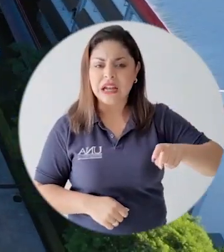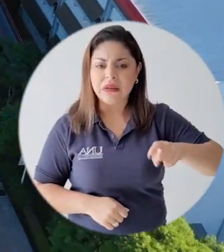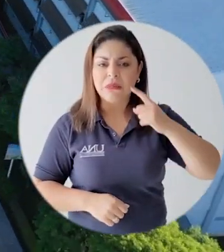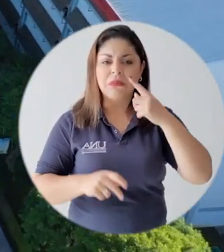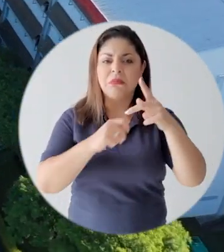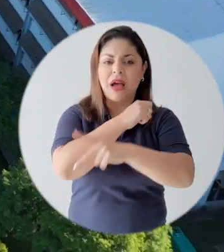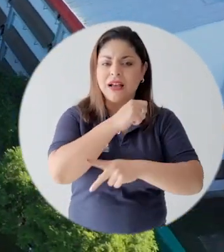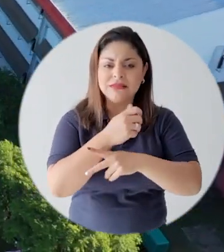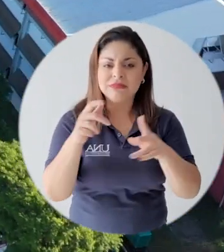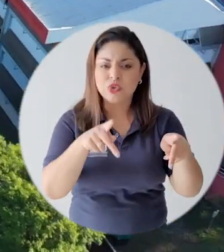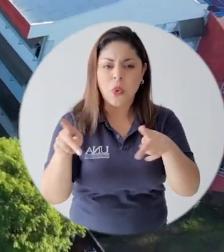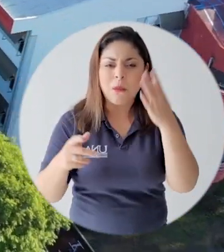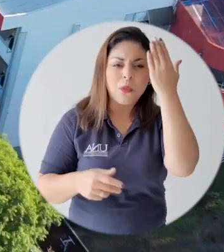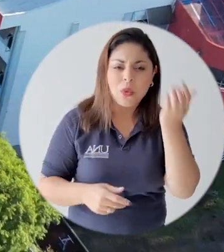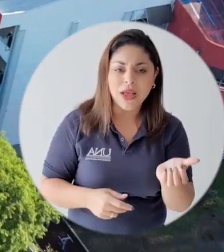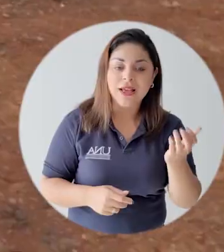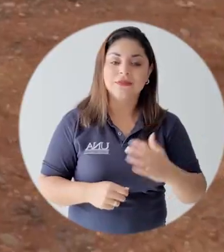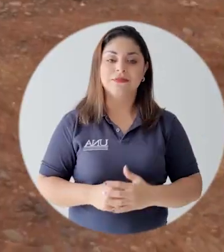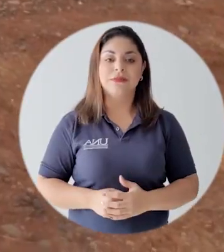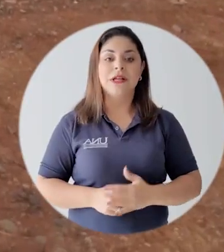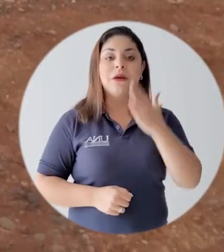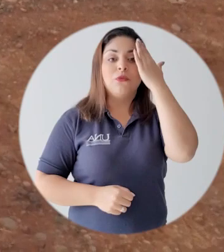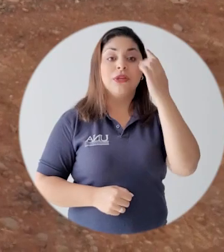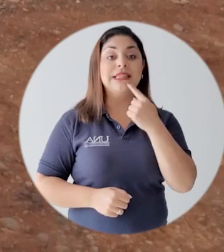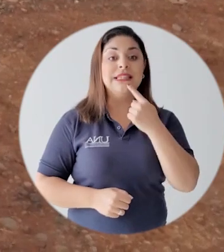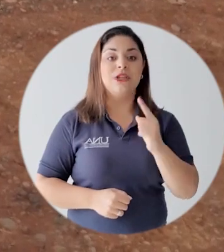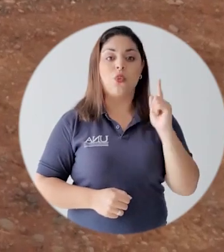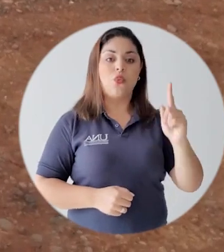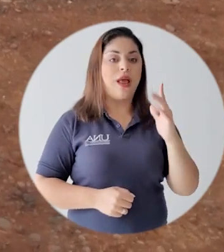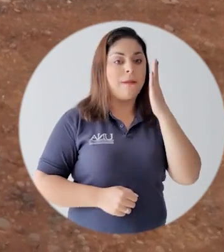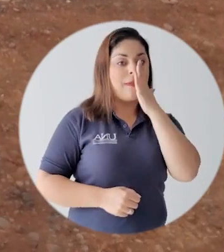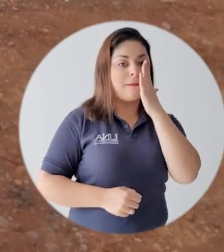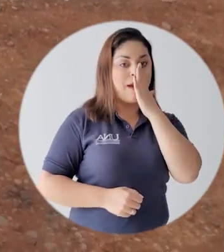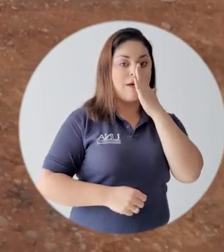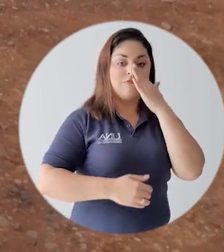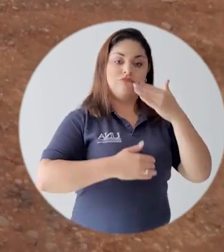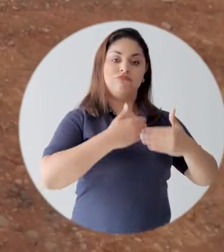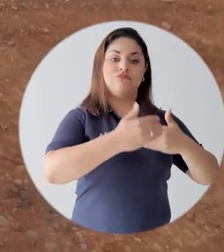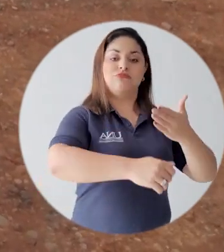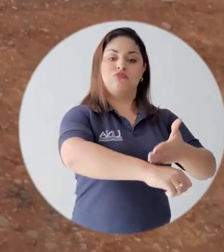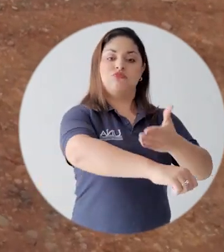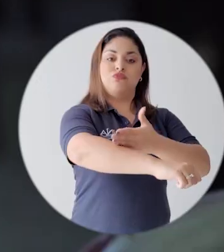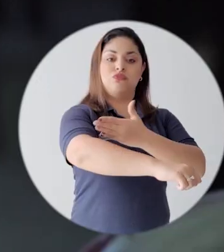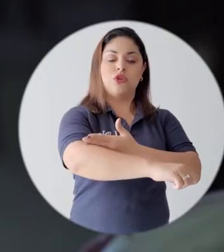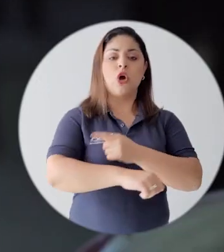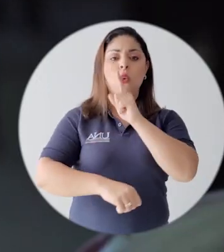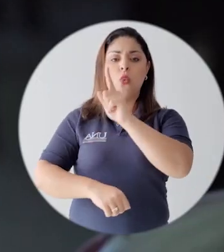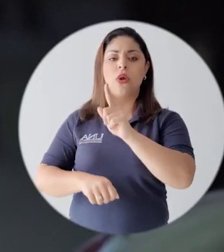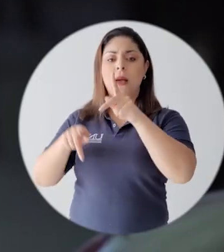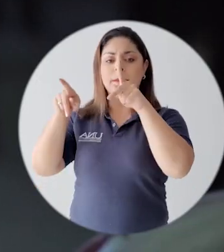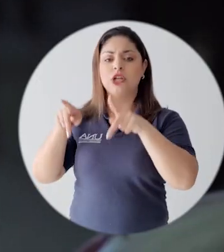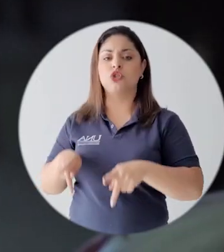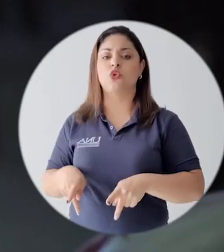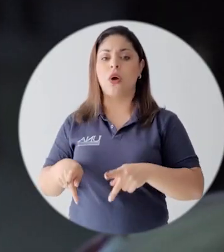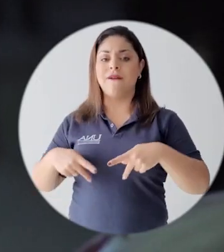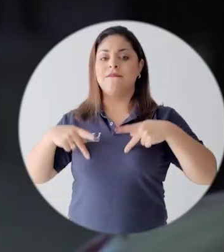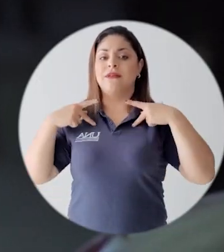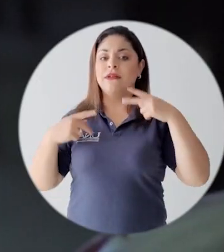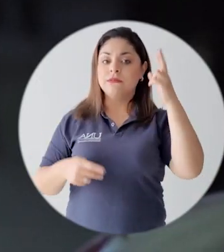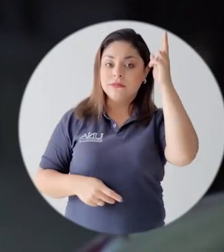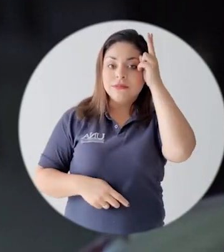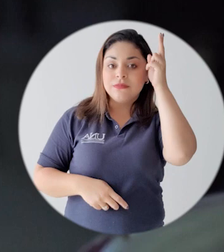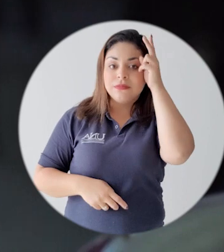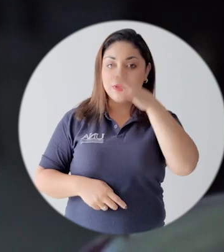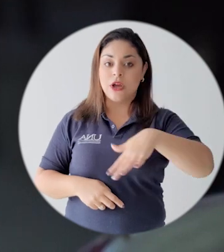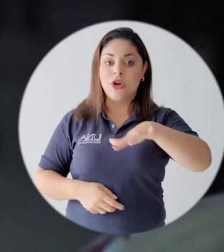para el país y su gente. Pues ahí donde haya una madre que se supera, un habitante de los pueblos